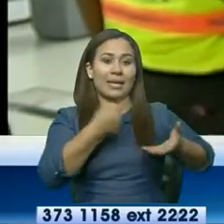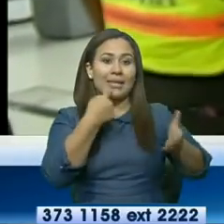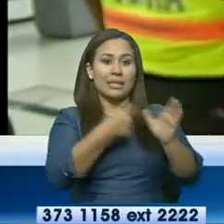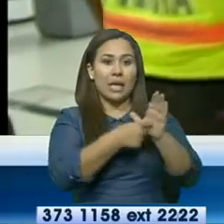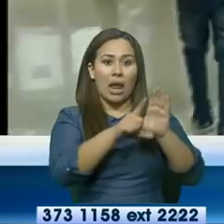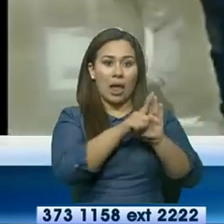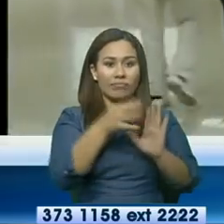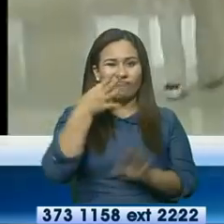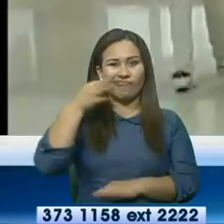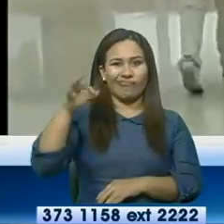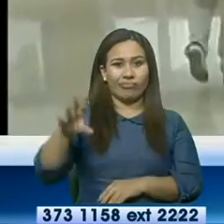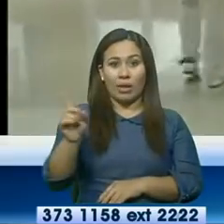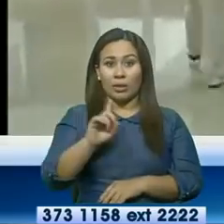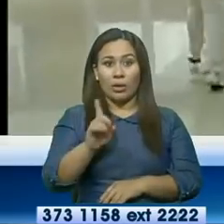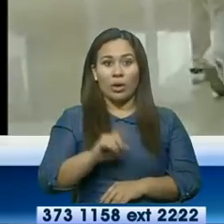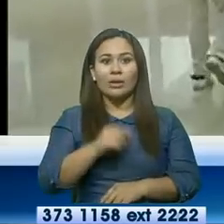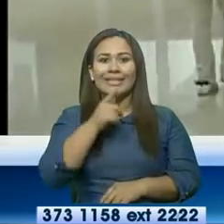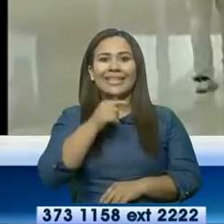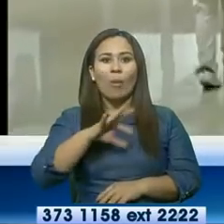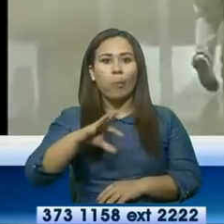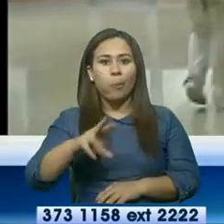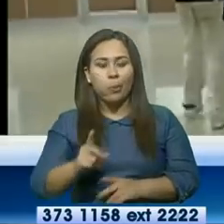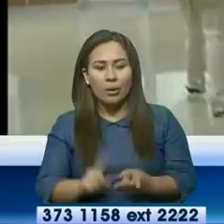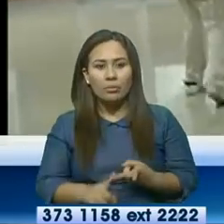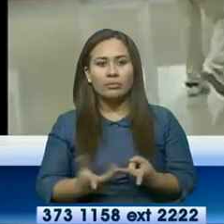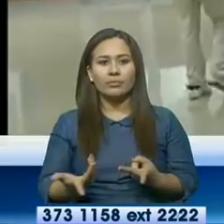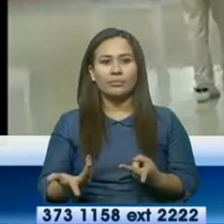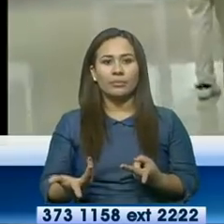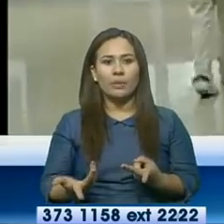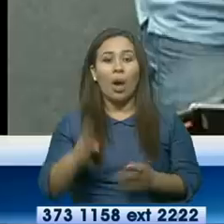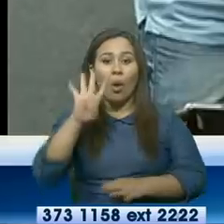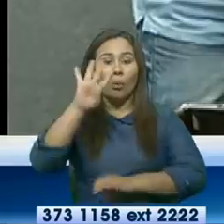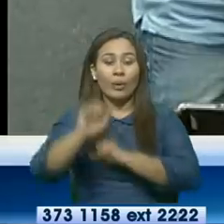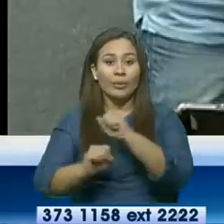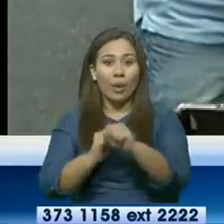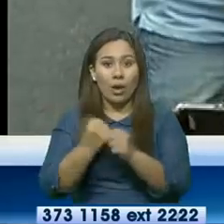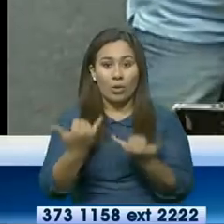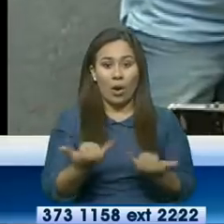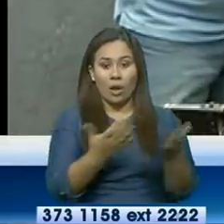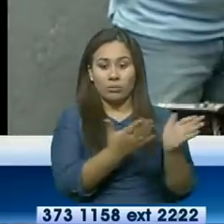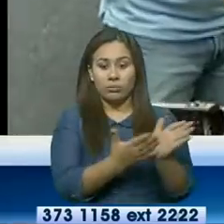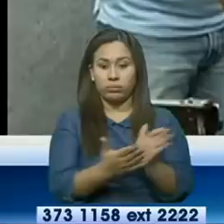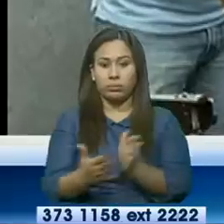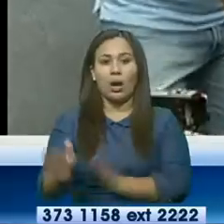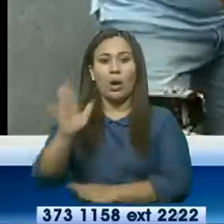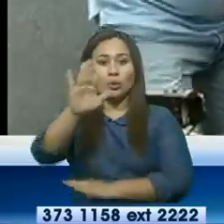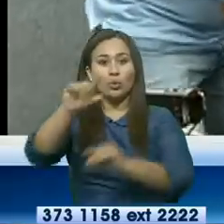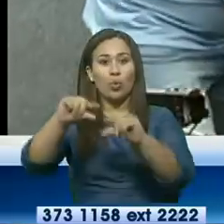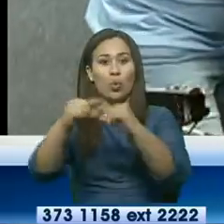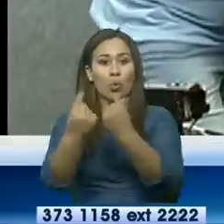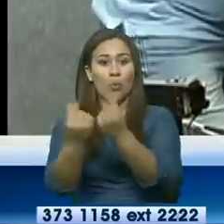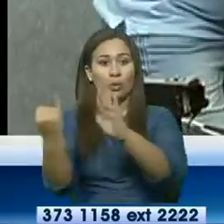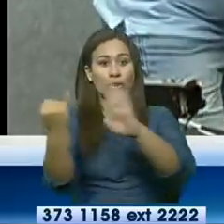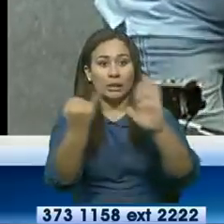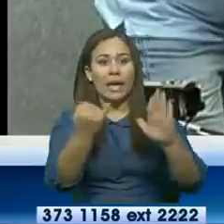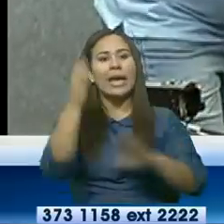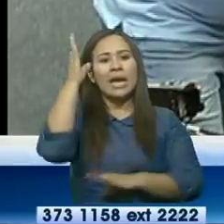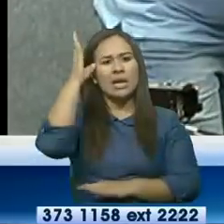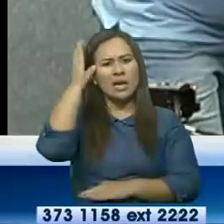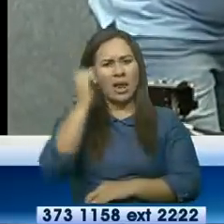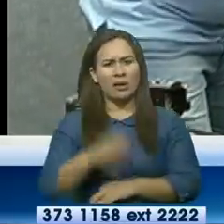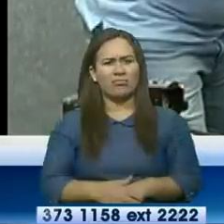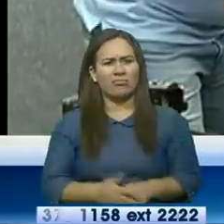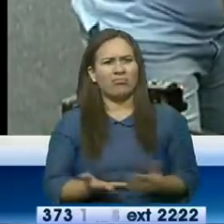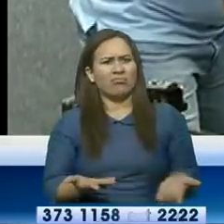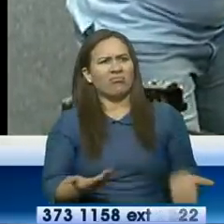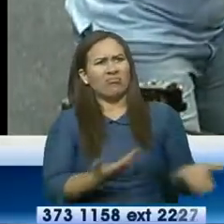los casos de flagrancia y cuatro años después el socialcristianismo cree que eso no tiene pies